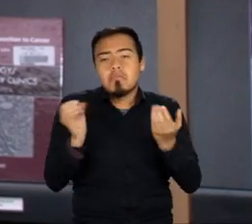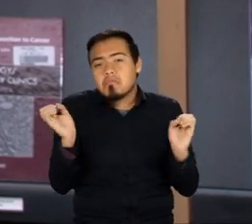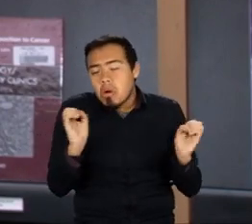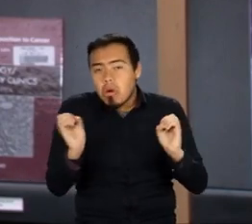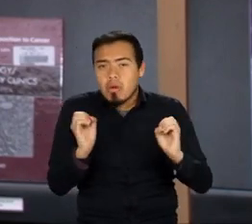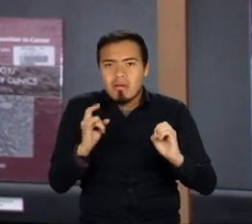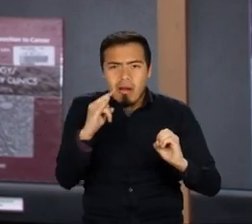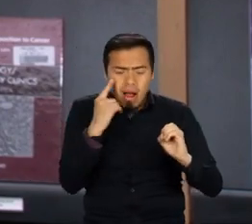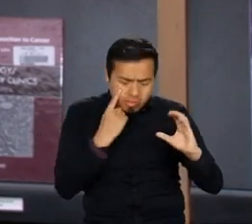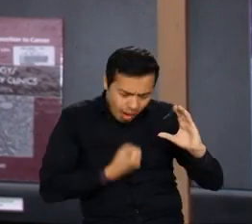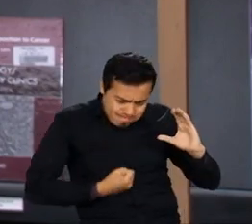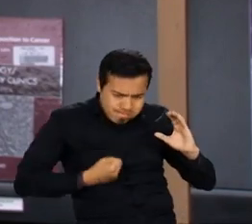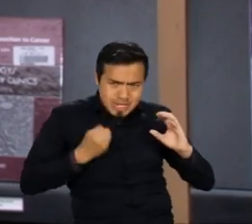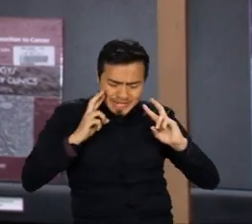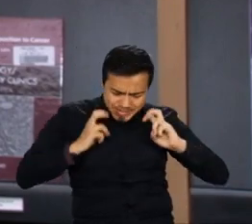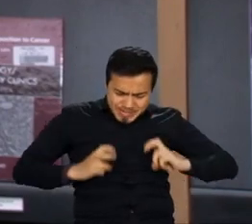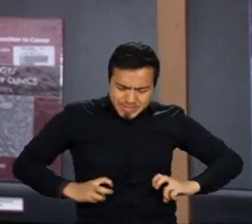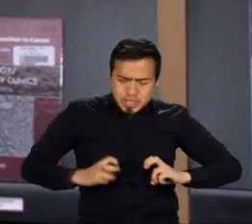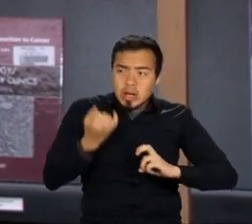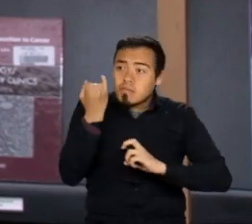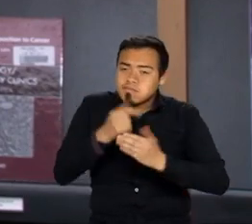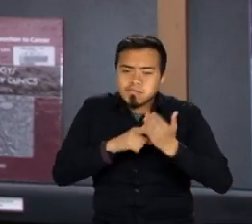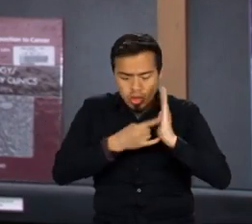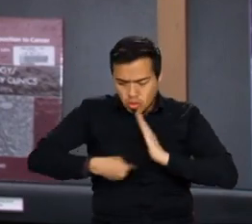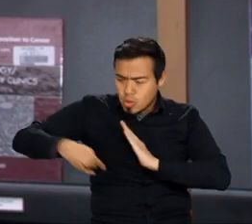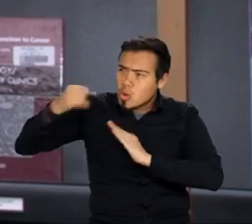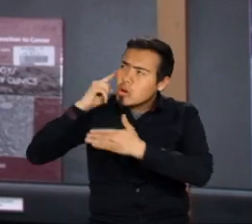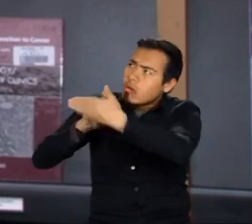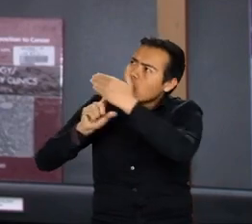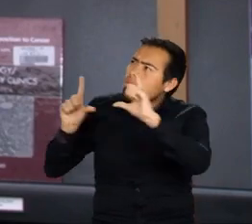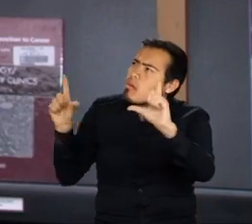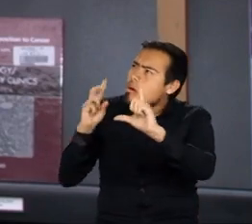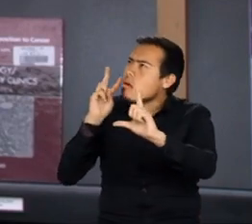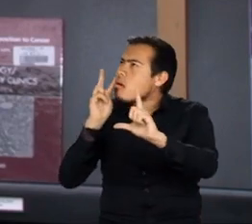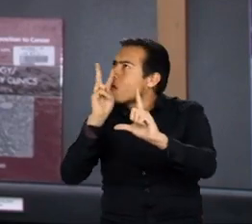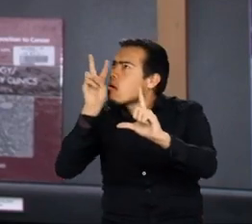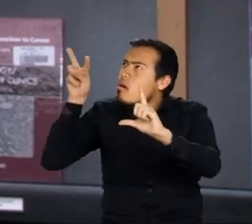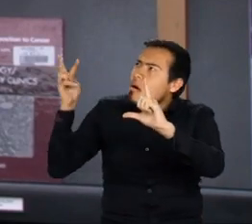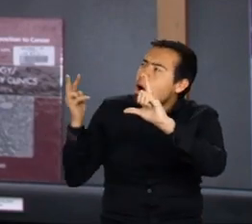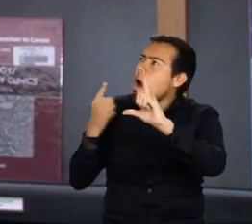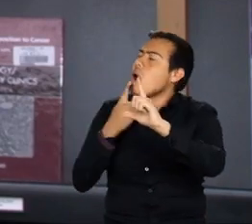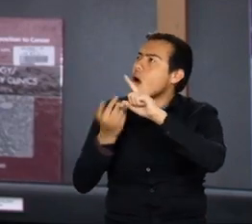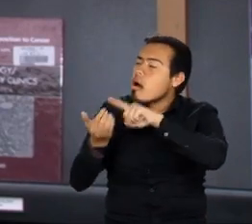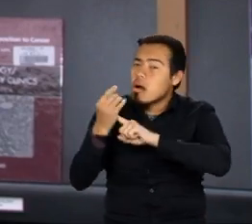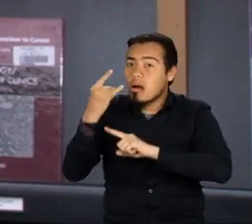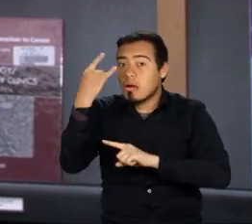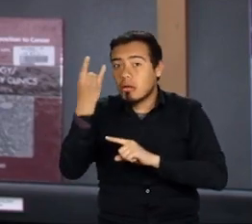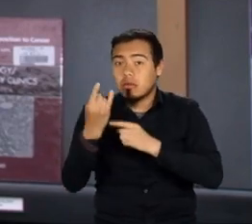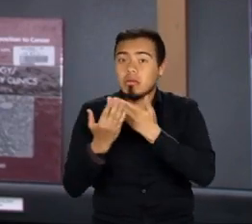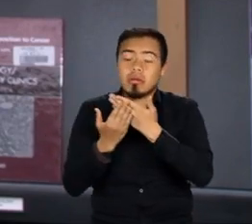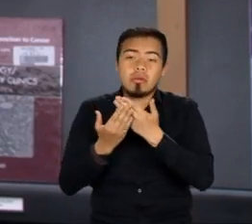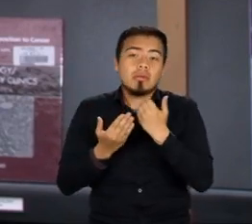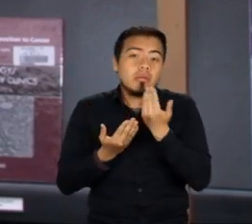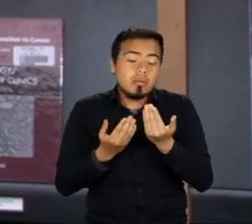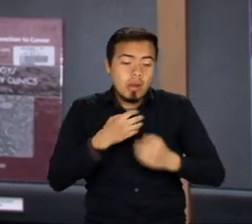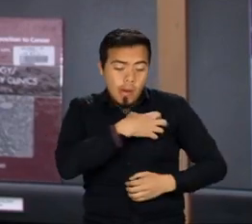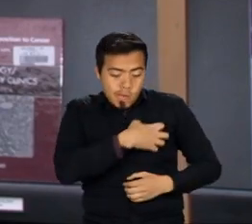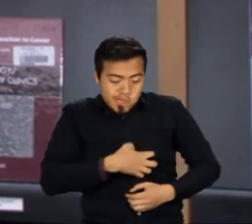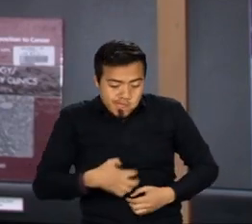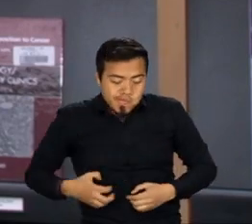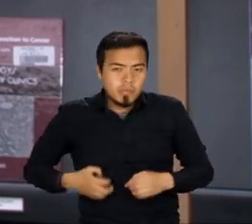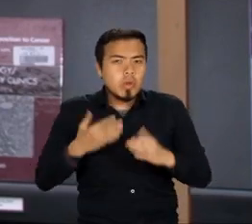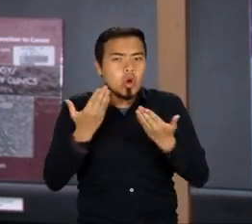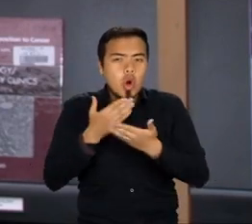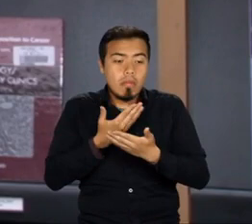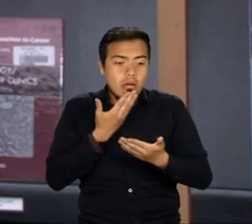por ejemplo, a encontrar alguna masa en alguna localización del cuerpo. Y finalmente, si uno sí encuentra una masa o hay, por ejemplo, un ganglio anormal, la toma de una